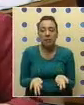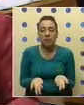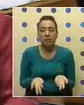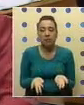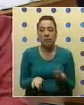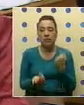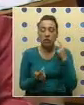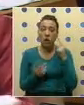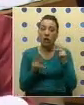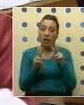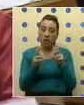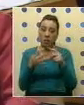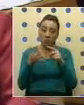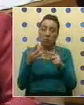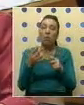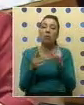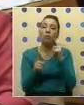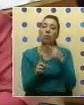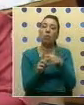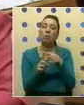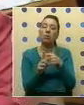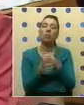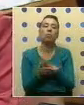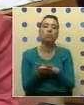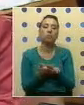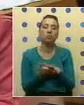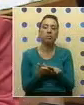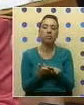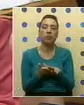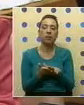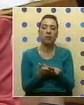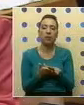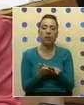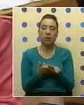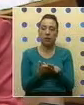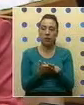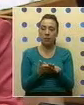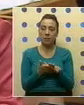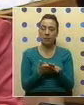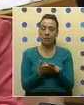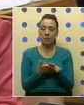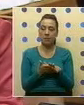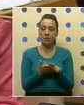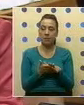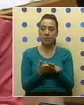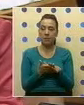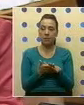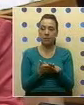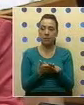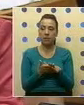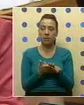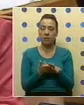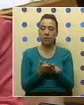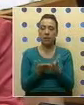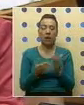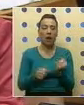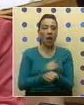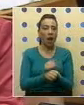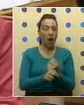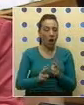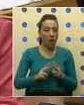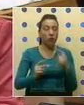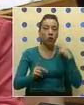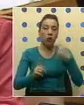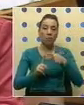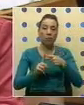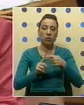puntos que son positivos. Cuando se habla, ¿no es cierto?, de El carácter de las obras. Me parece positivo